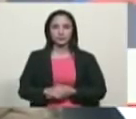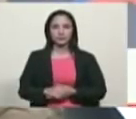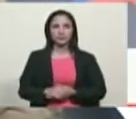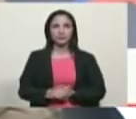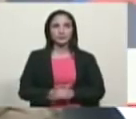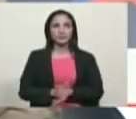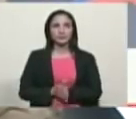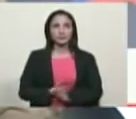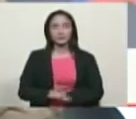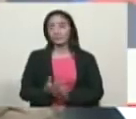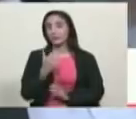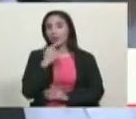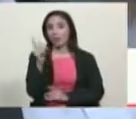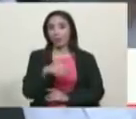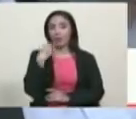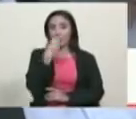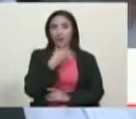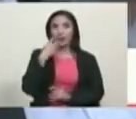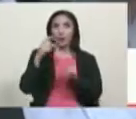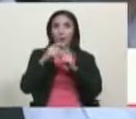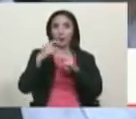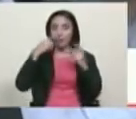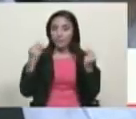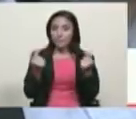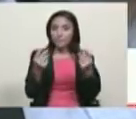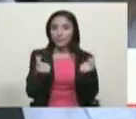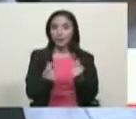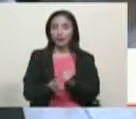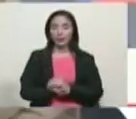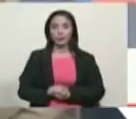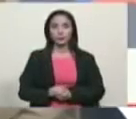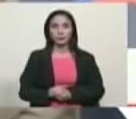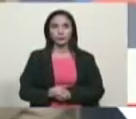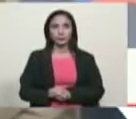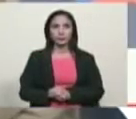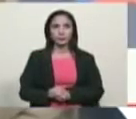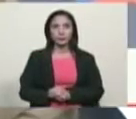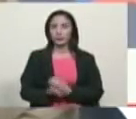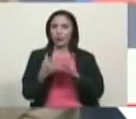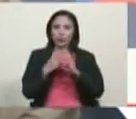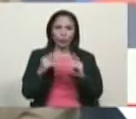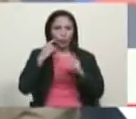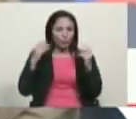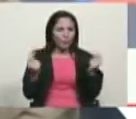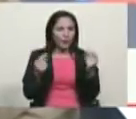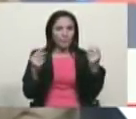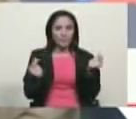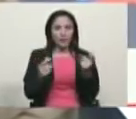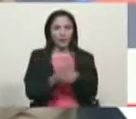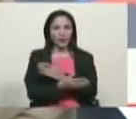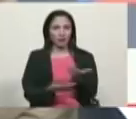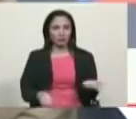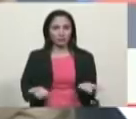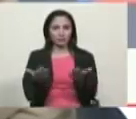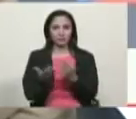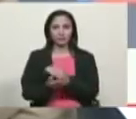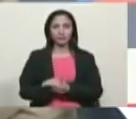Recharge the battery. Se dice también en inglés que ponerse las pilas. Recargar la batería. Recarging the